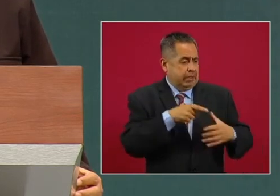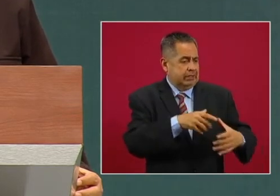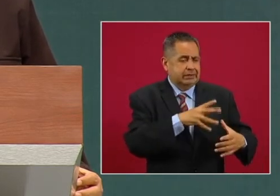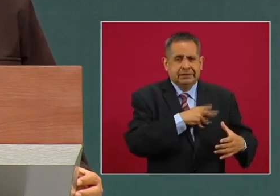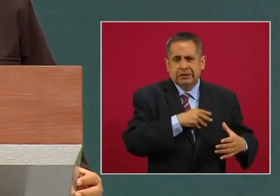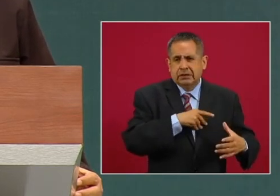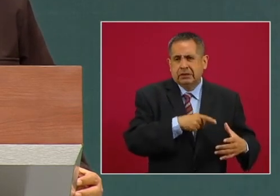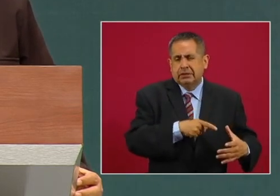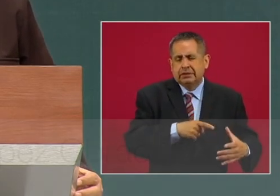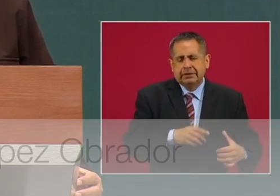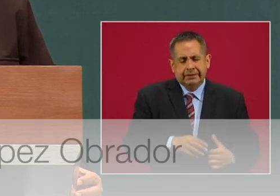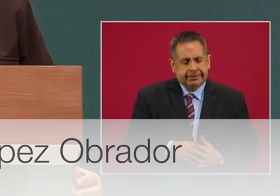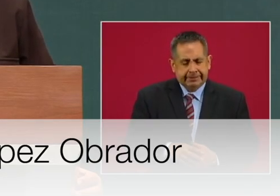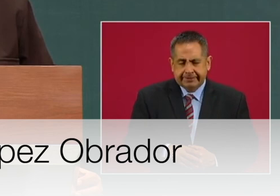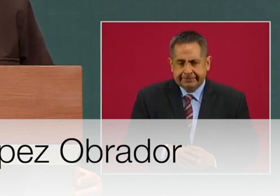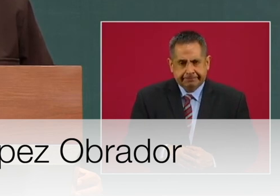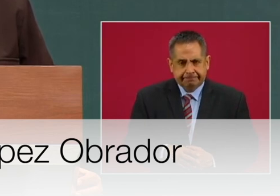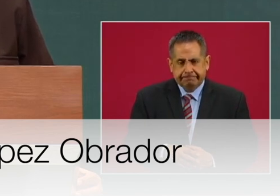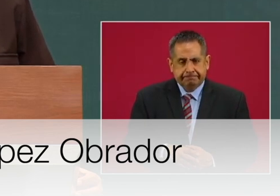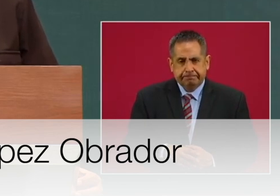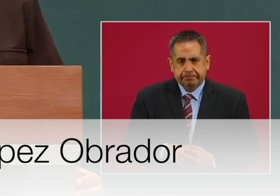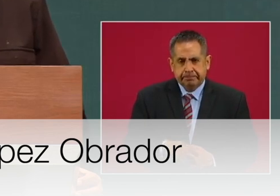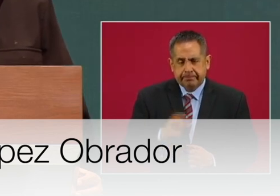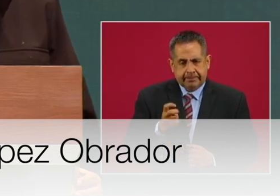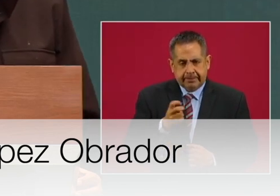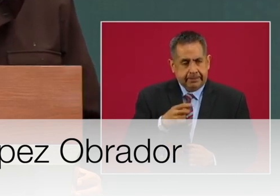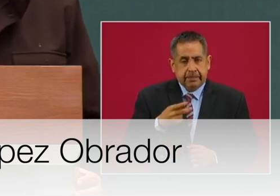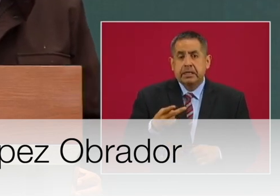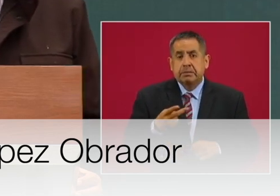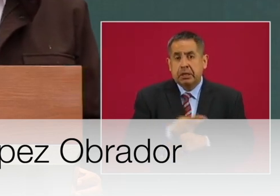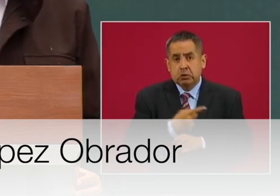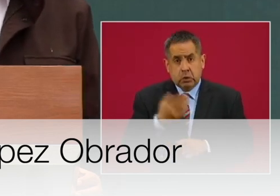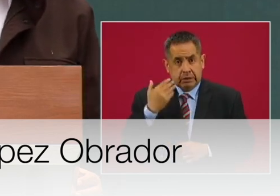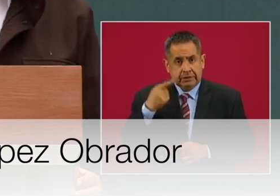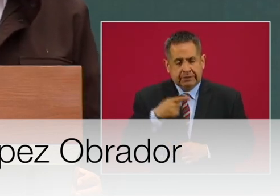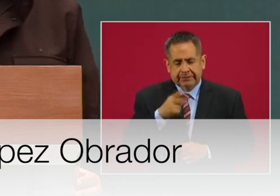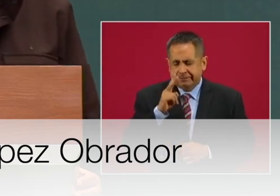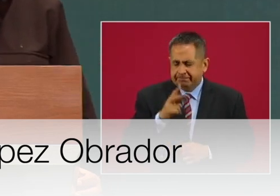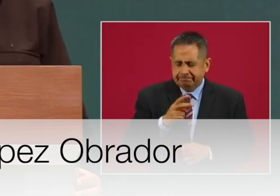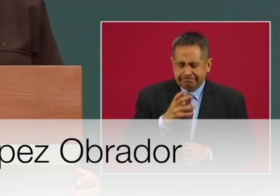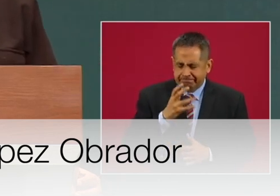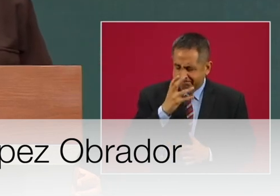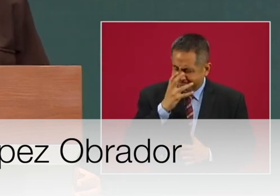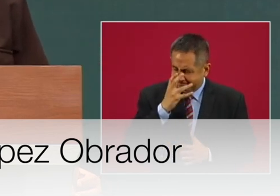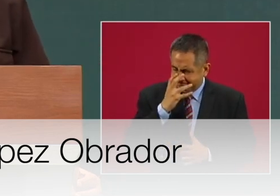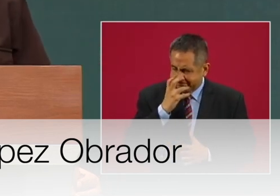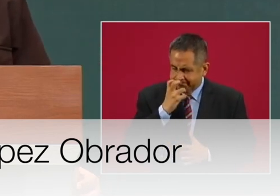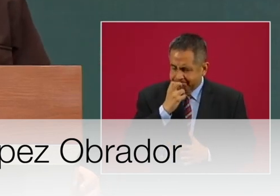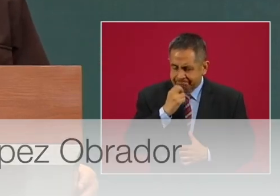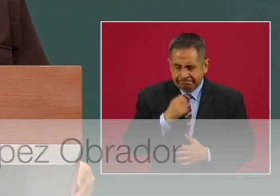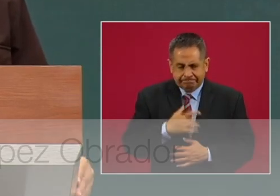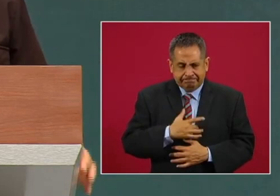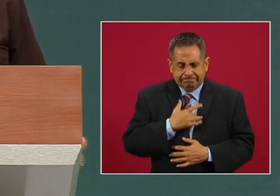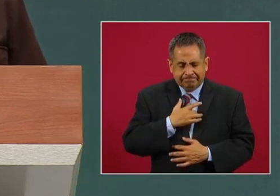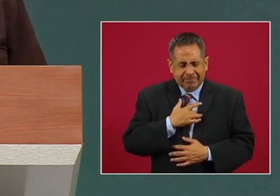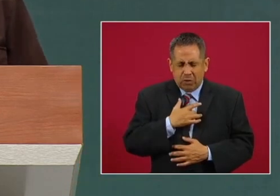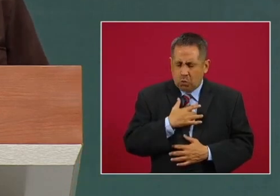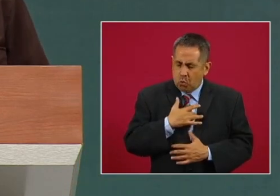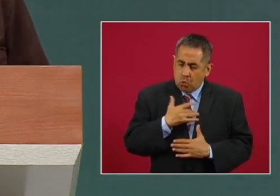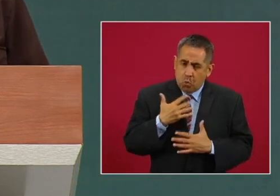es un he hecho lamentable y